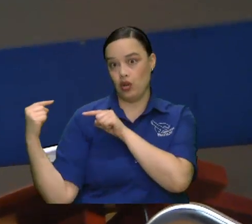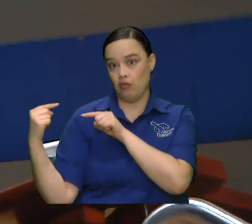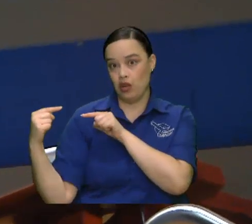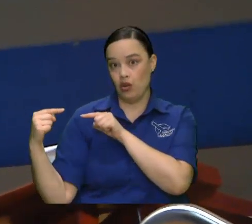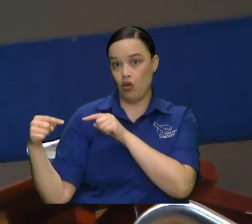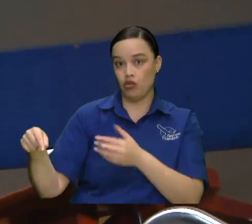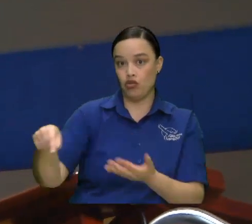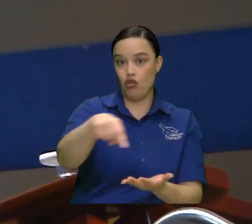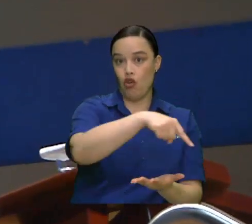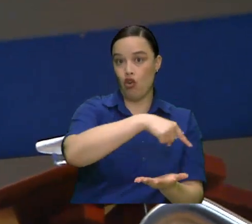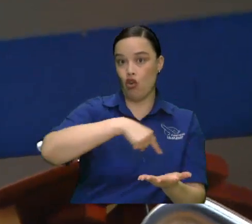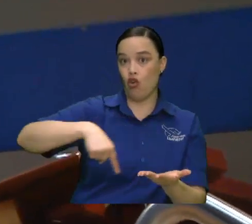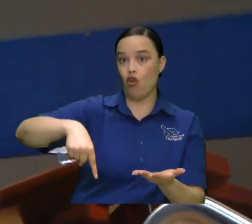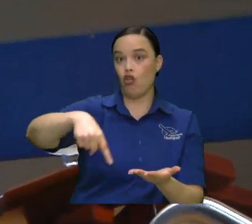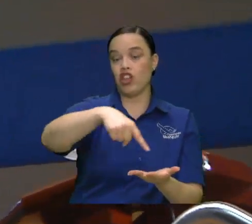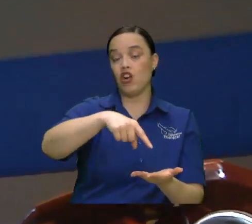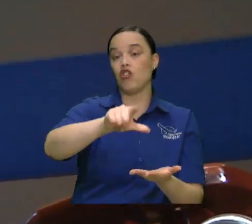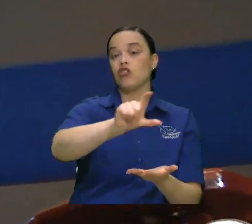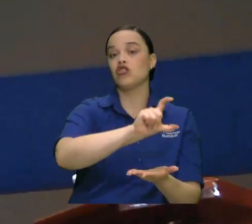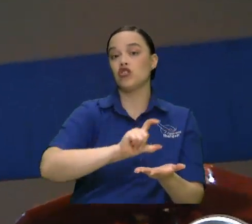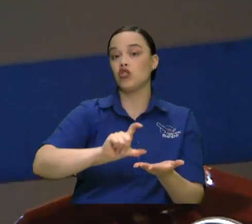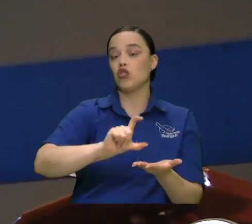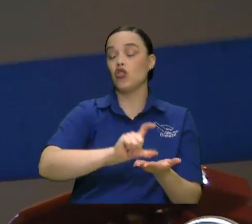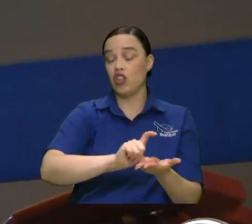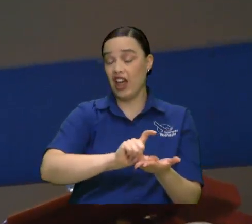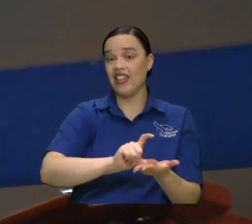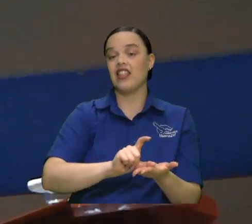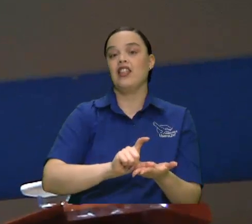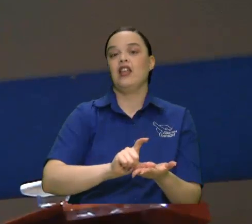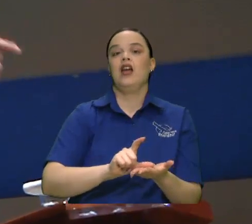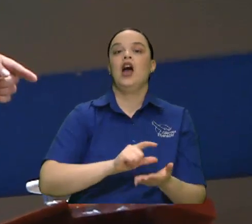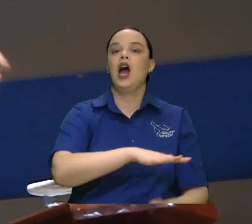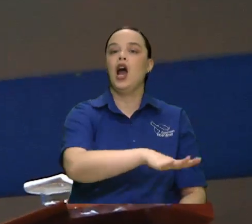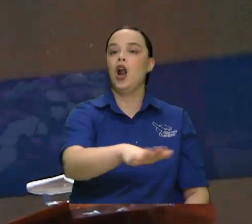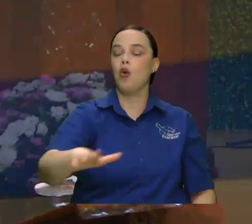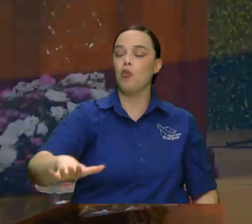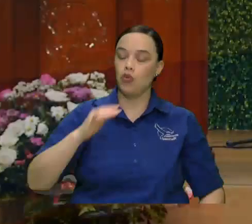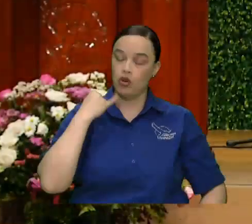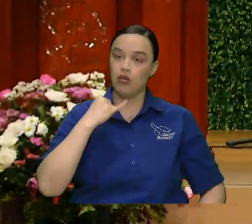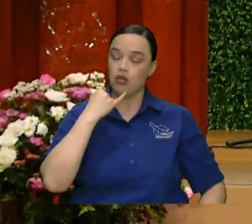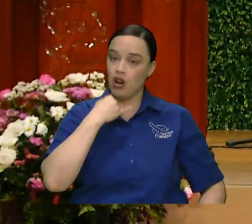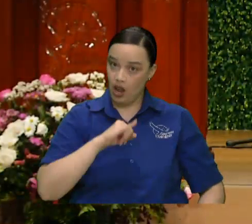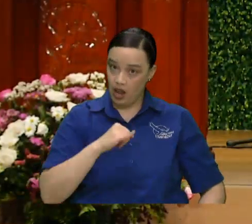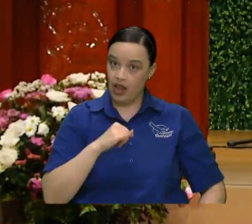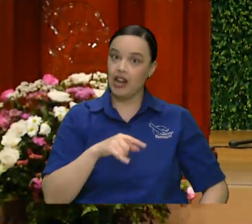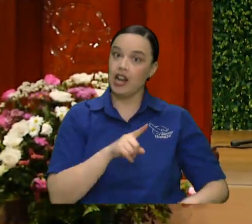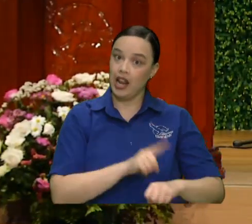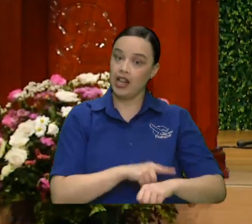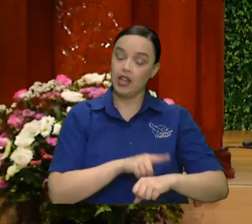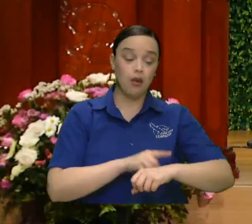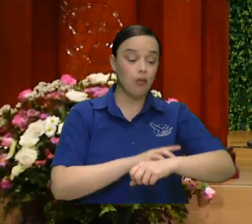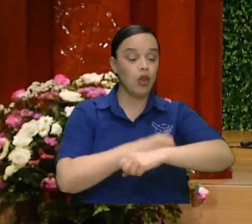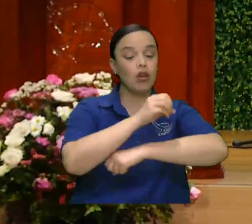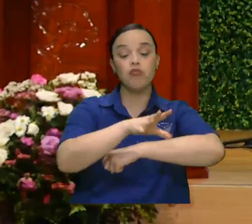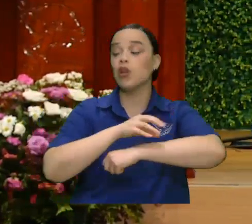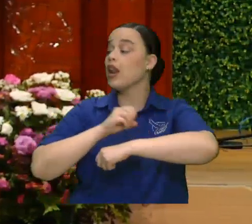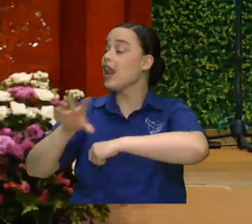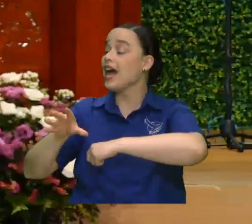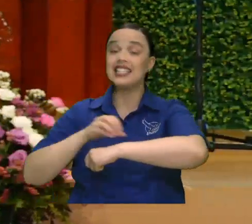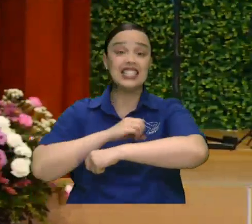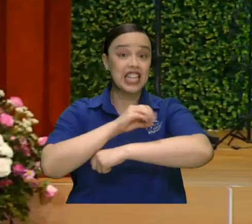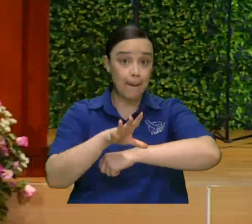la ciudad o sitiaron al pueblo de israel justo cuando acababan de sembrar con la única